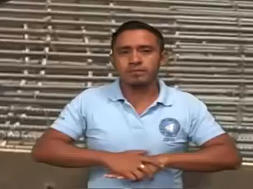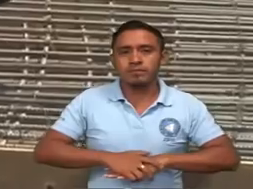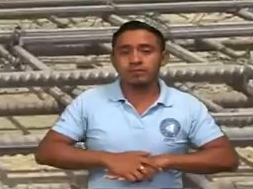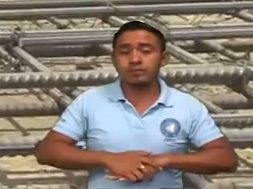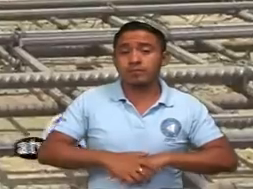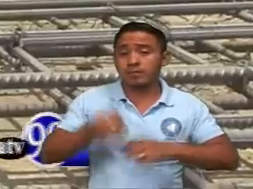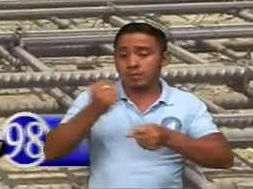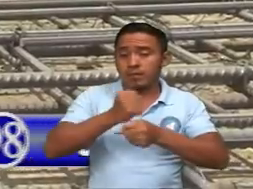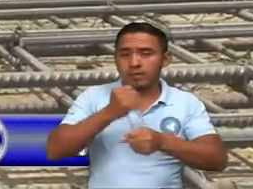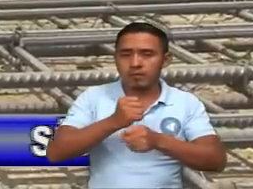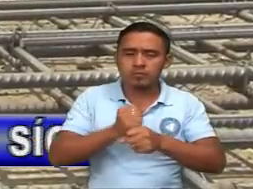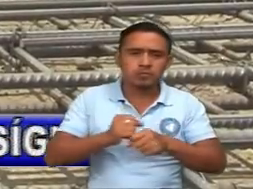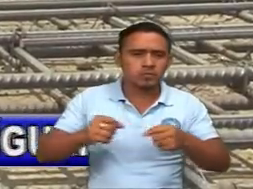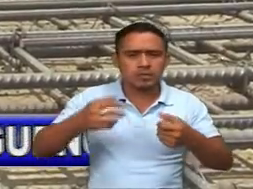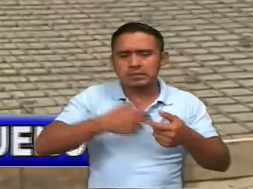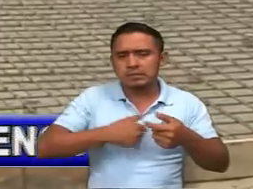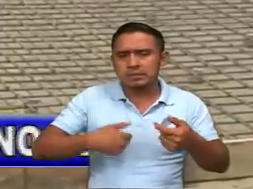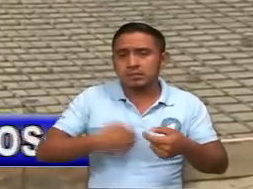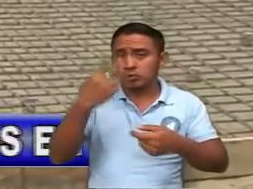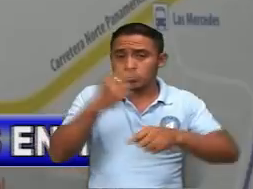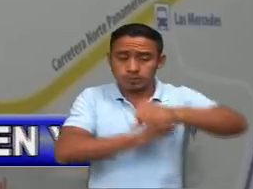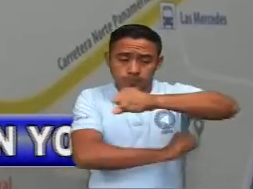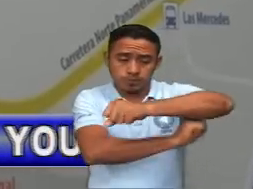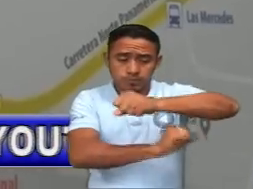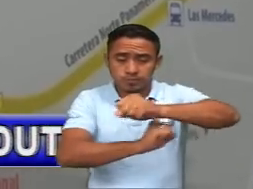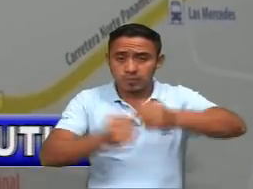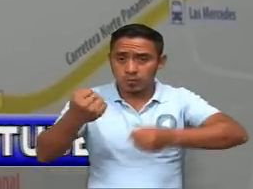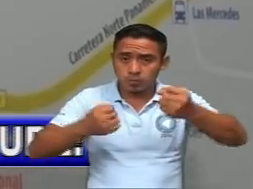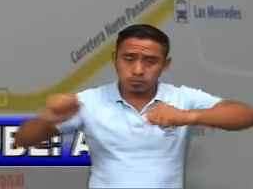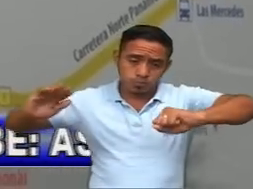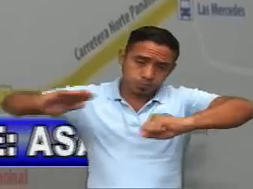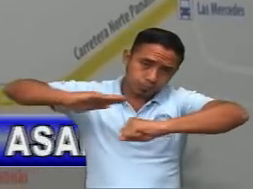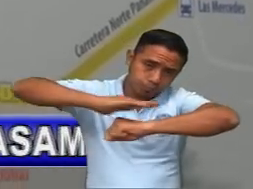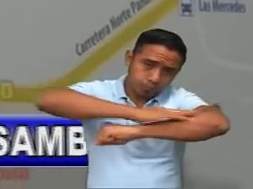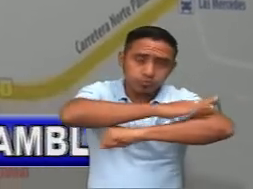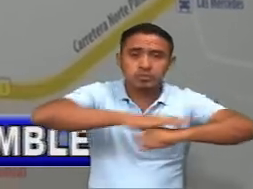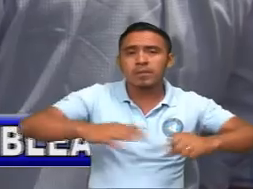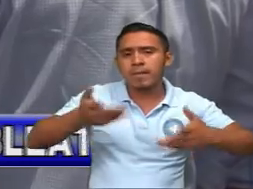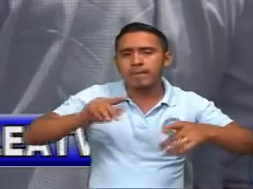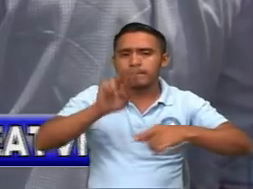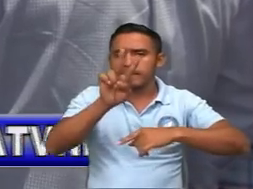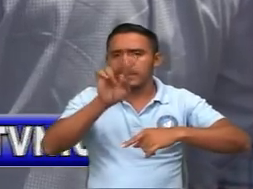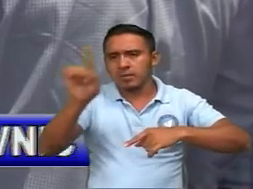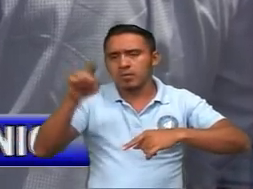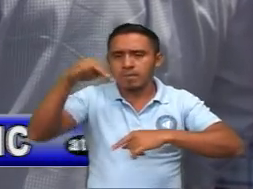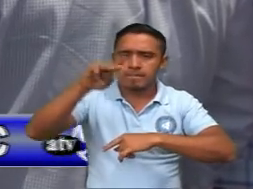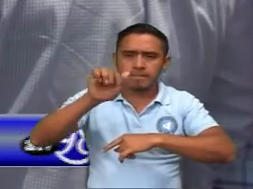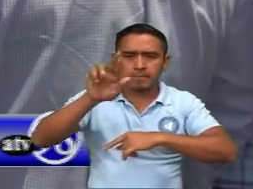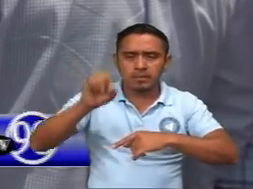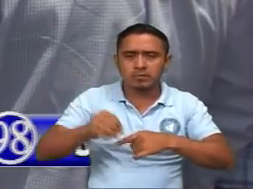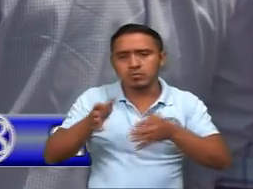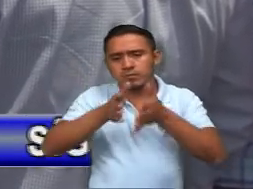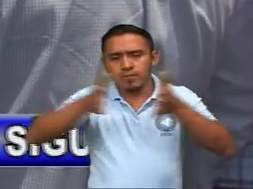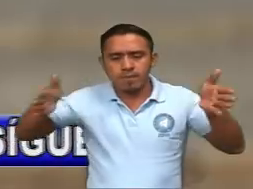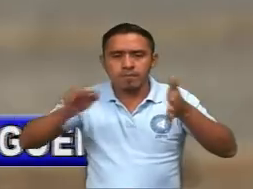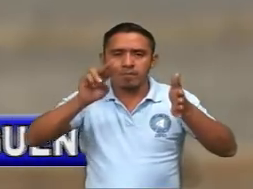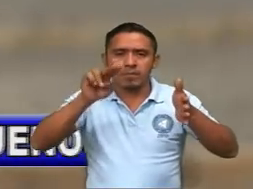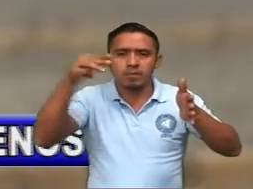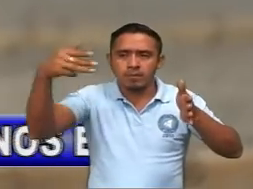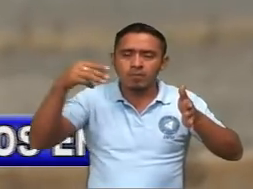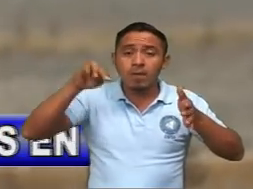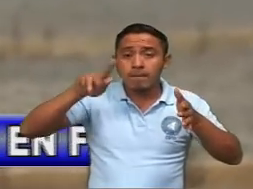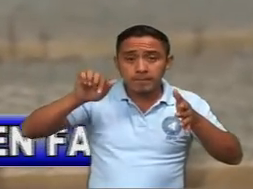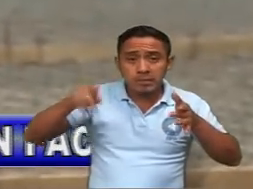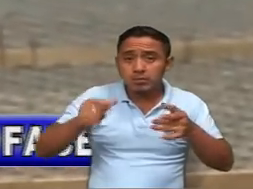La obra conlleva la construcción de dos puentes vehiculares con una longitud de 21 metros y un ancho de 29 metros cada